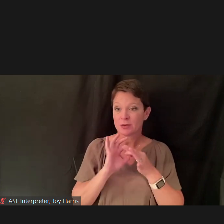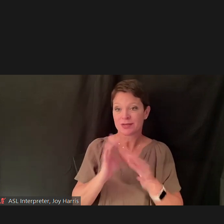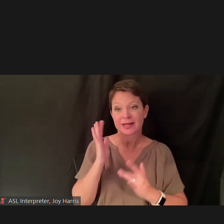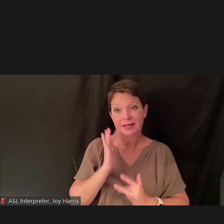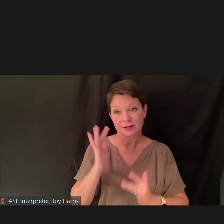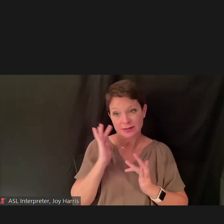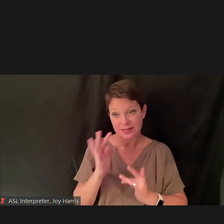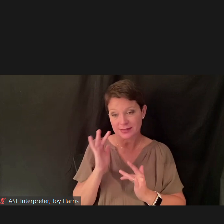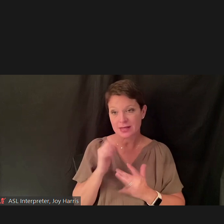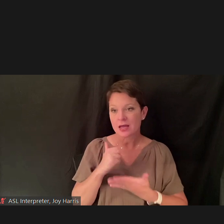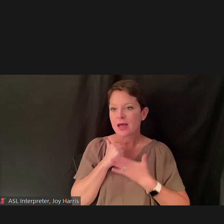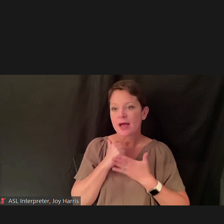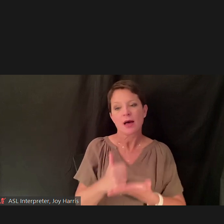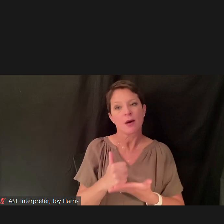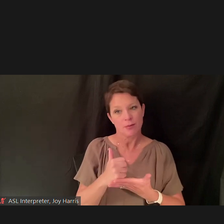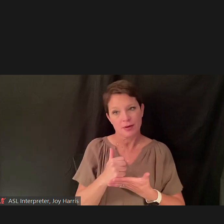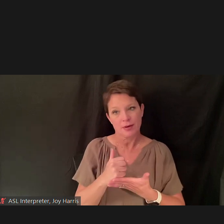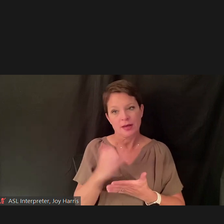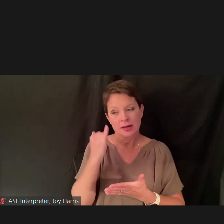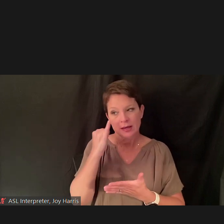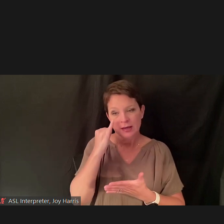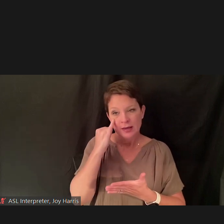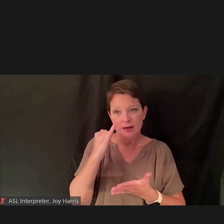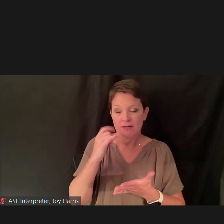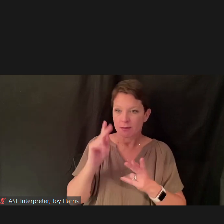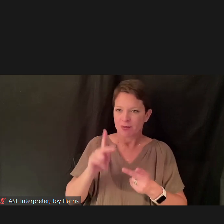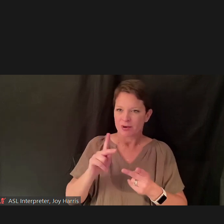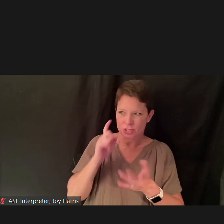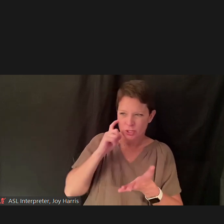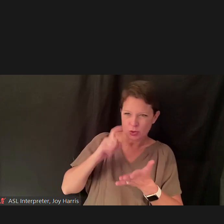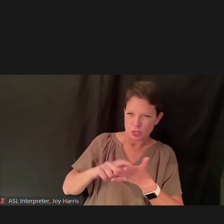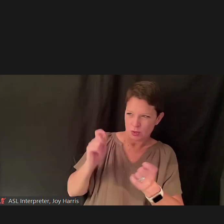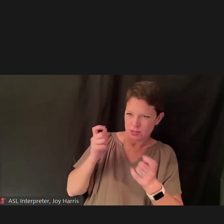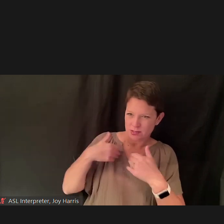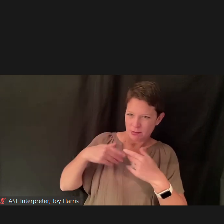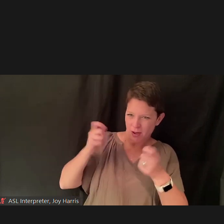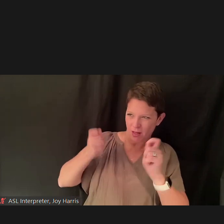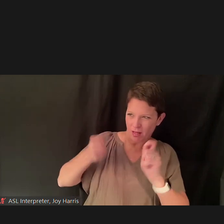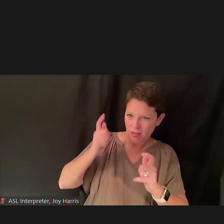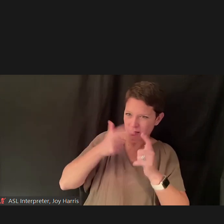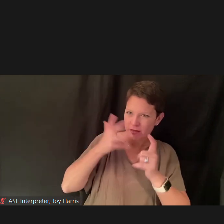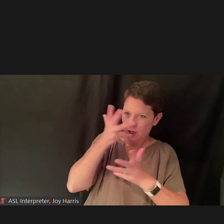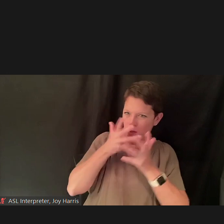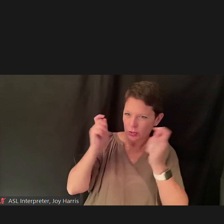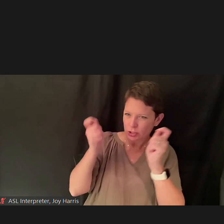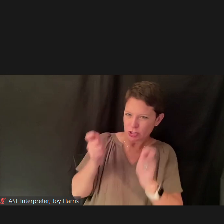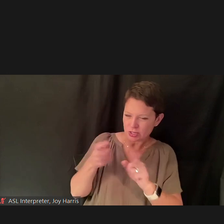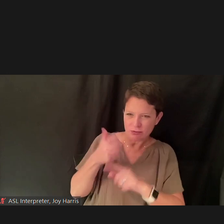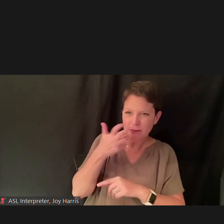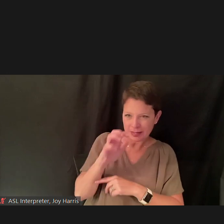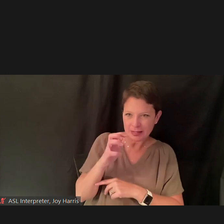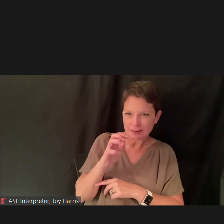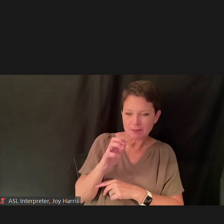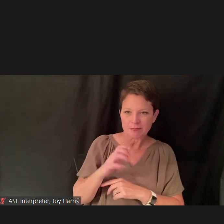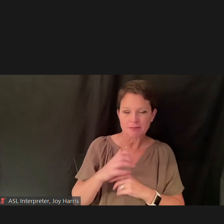También manténgase informado al saber los tipos de calor extremo.